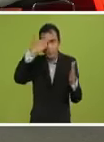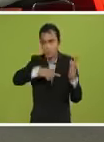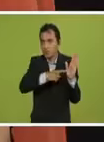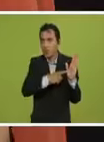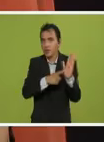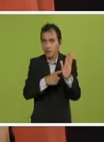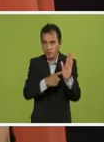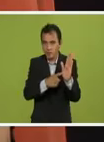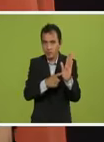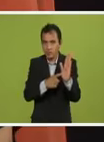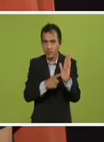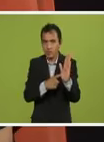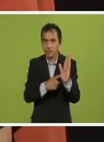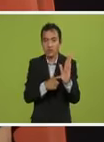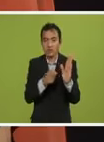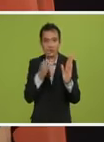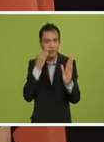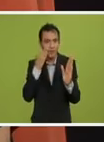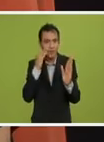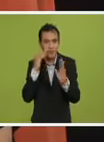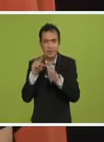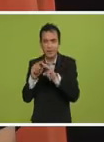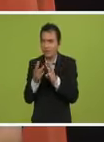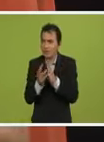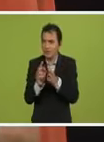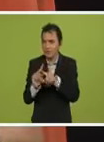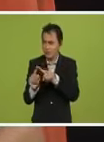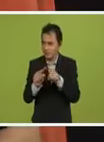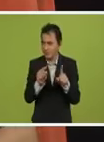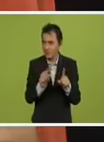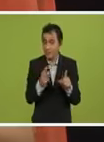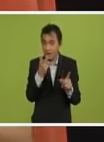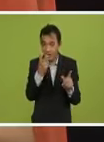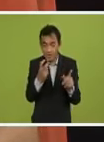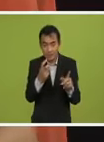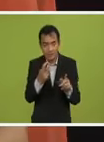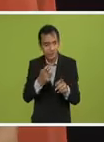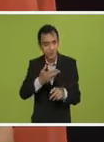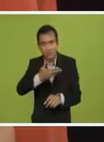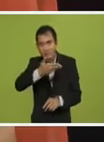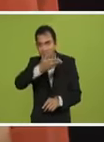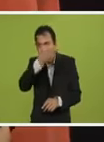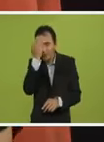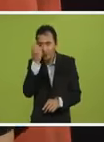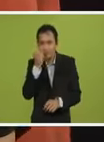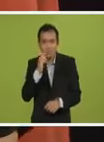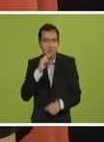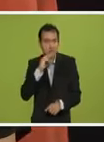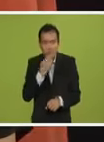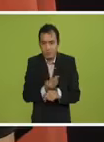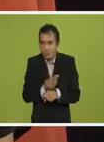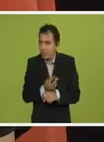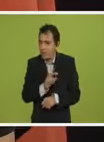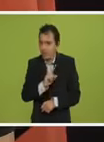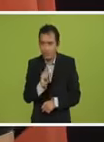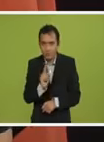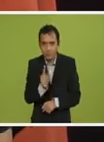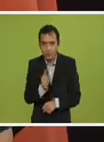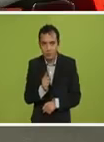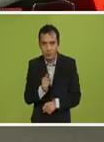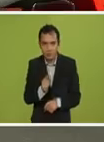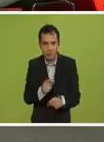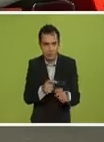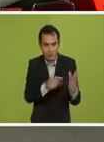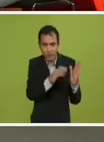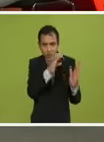Face, en Twitter, esas redes sociales ya no se responsabilizan de lo que pase con la foto. O sea, la fotografía está libre ahí. Ajá, ya, y es ya de